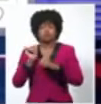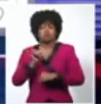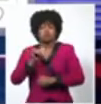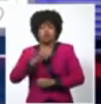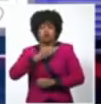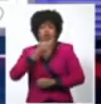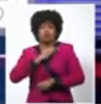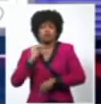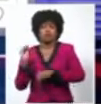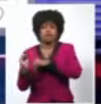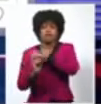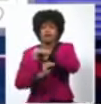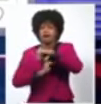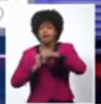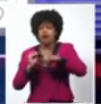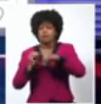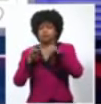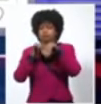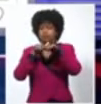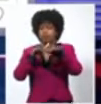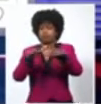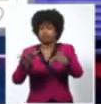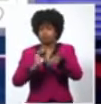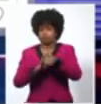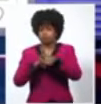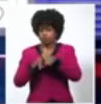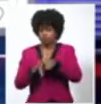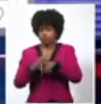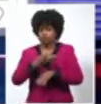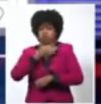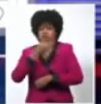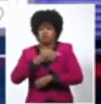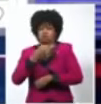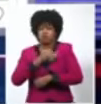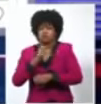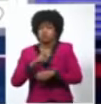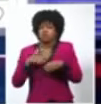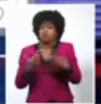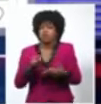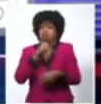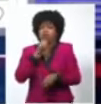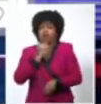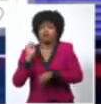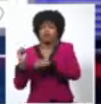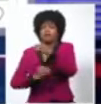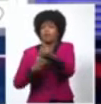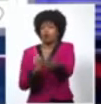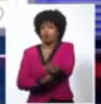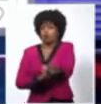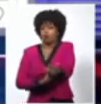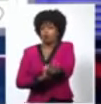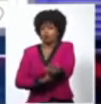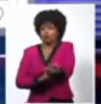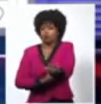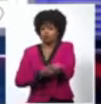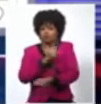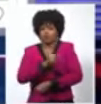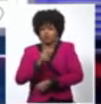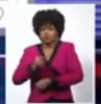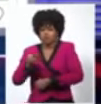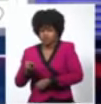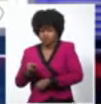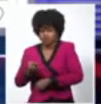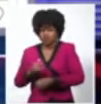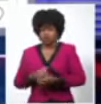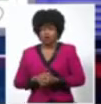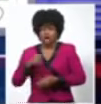conductuales a partir de esta pandemia, incluso se refirió al hecho de cómo pueden transformarse los hábitos de cada una de las personas, no solo en